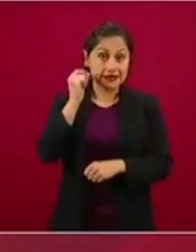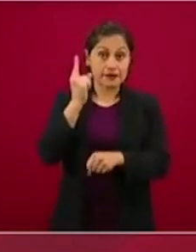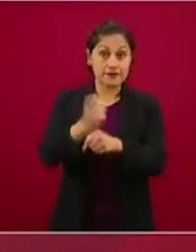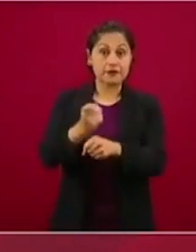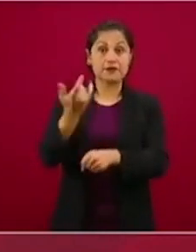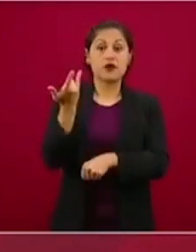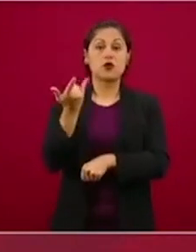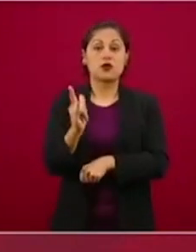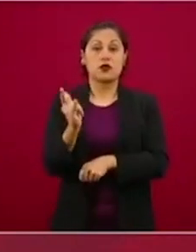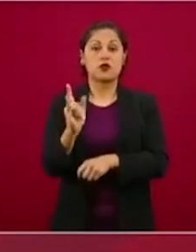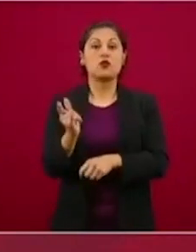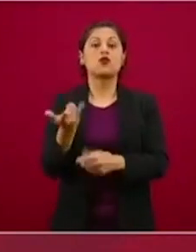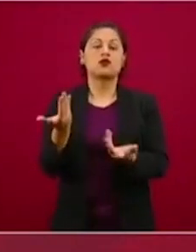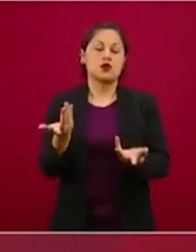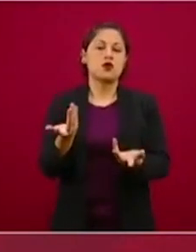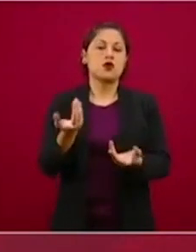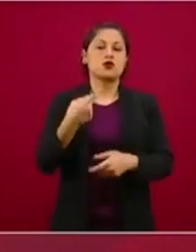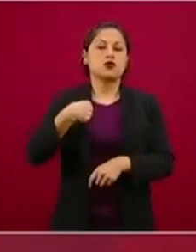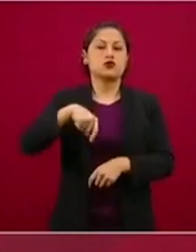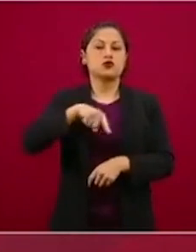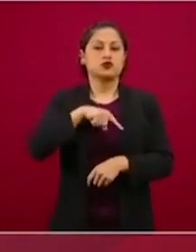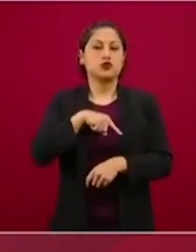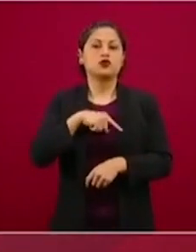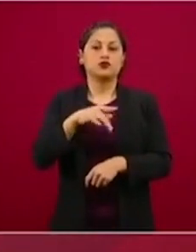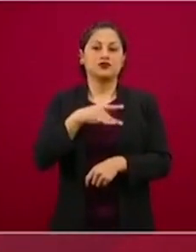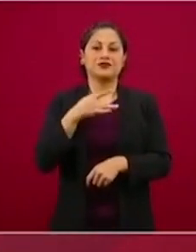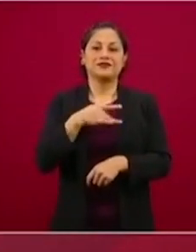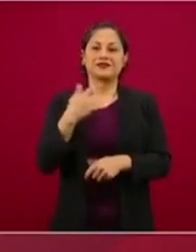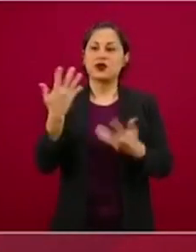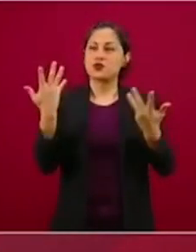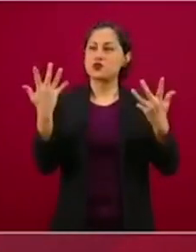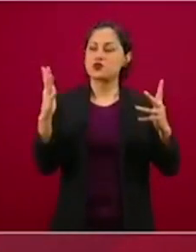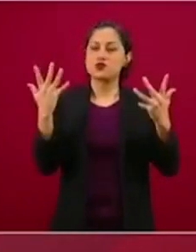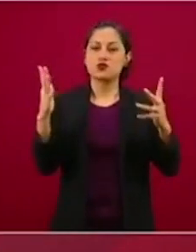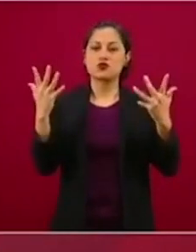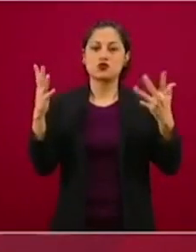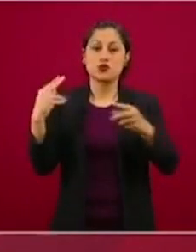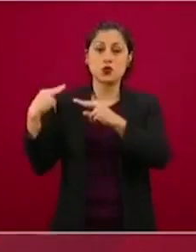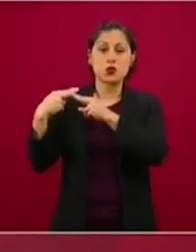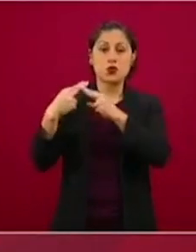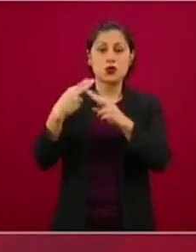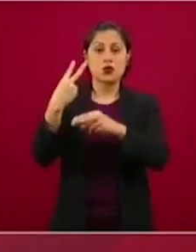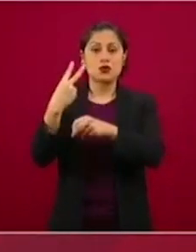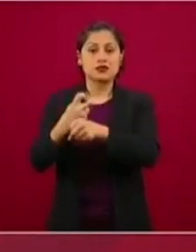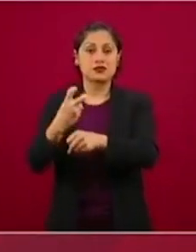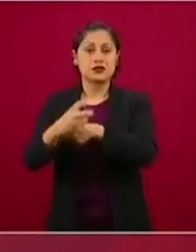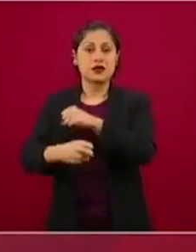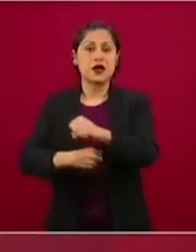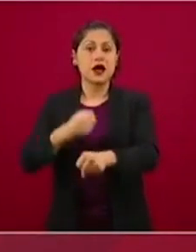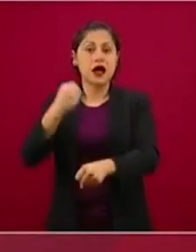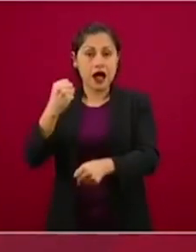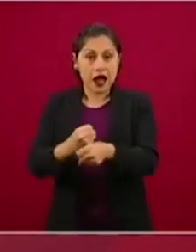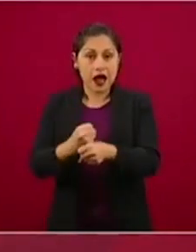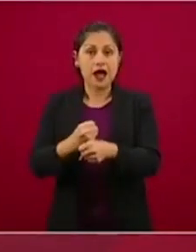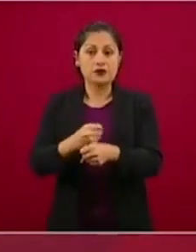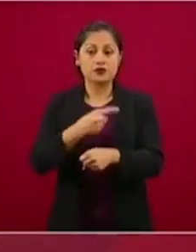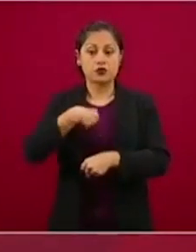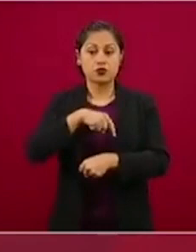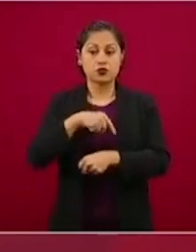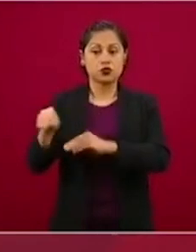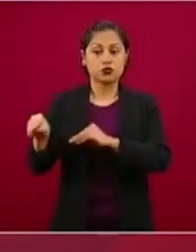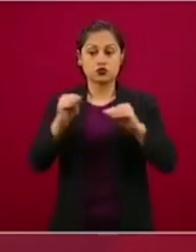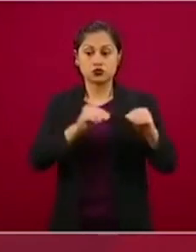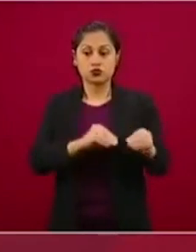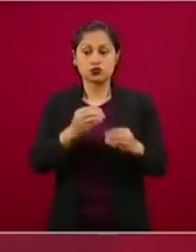recibirán 4 meses de pensiones para el bienestar correspondientes a los meses de julio, agosto, septiembre y octubre. Así lo